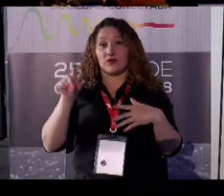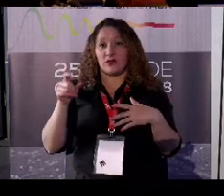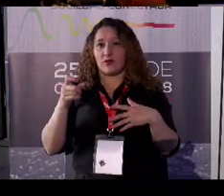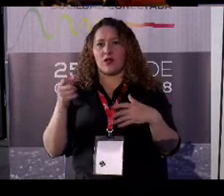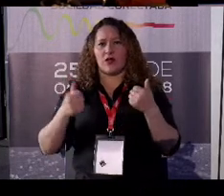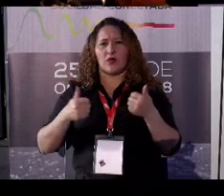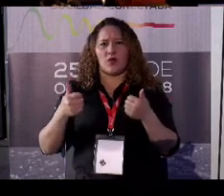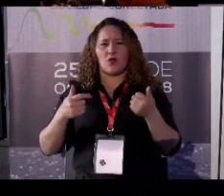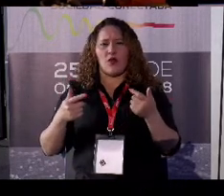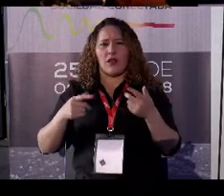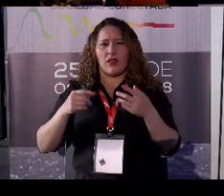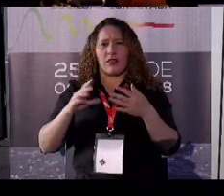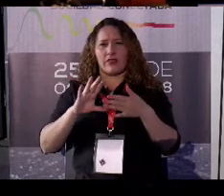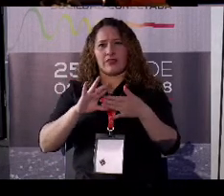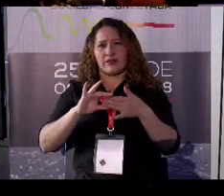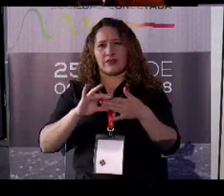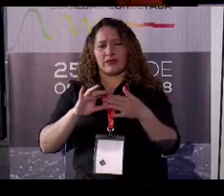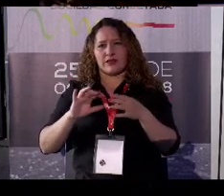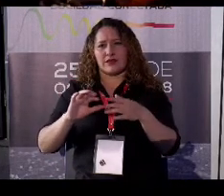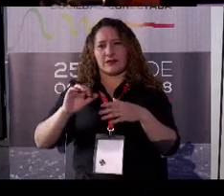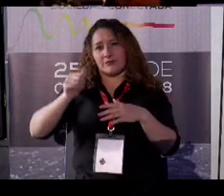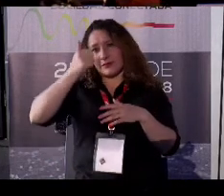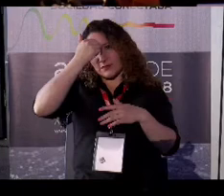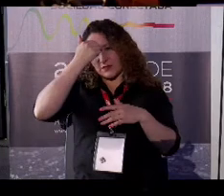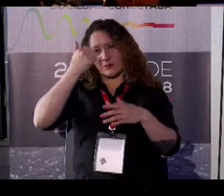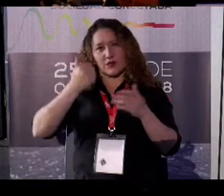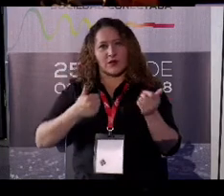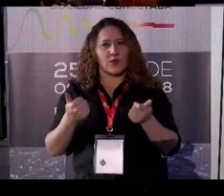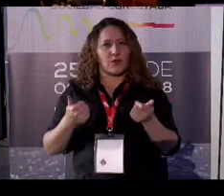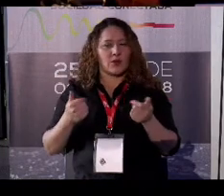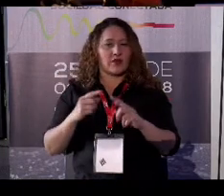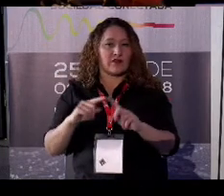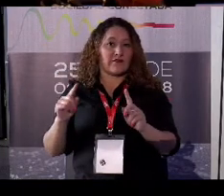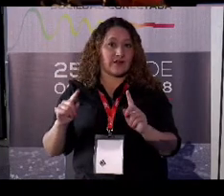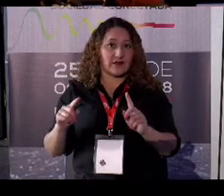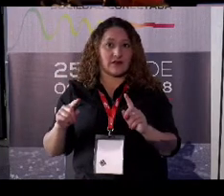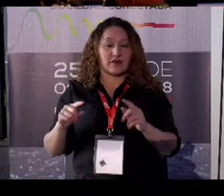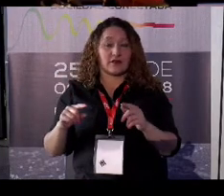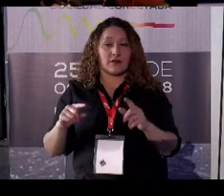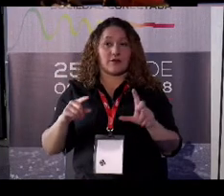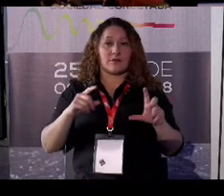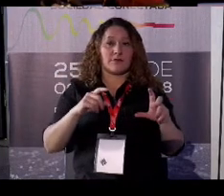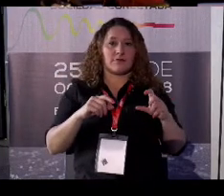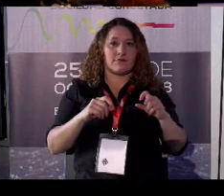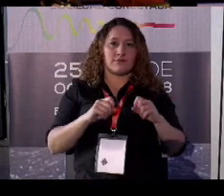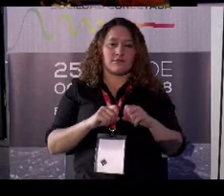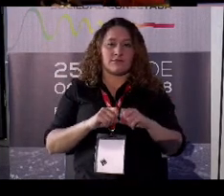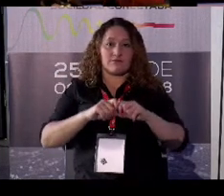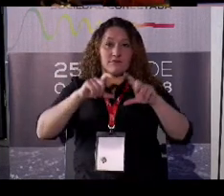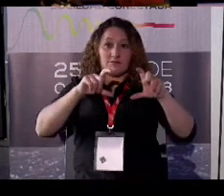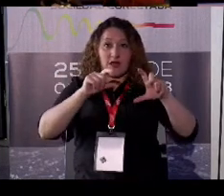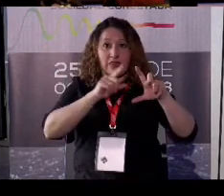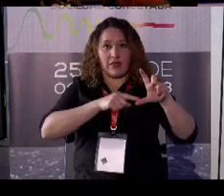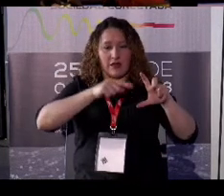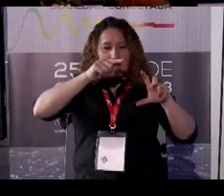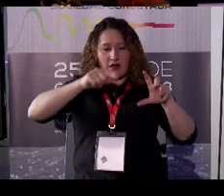de servicios que son muy diferenciados. Estamos hablando de banda ancha enriquecida, estamos hablando de comunicaciones